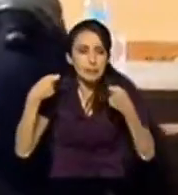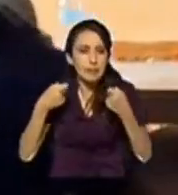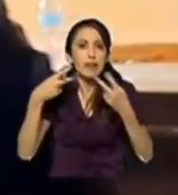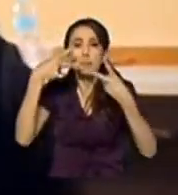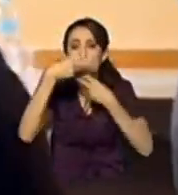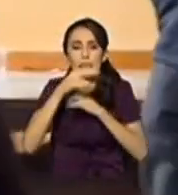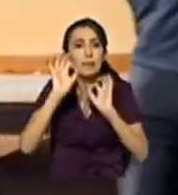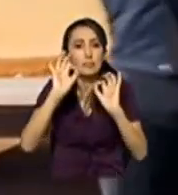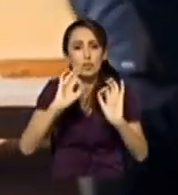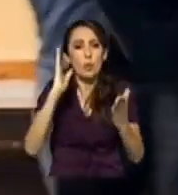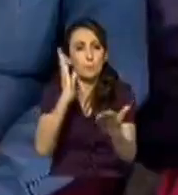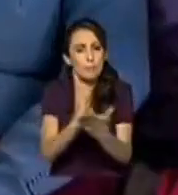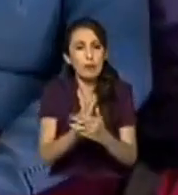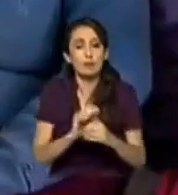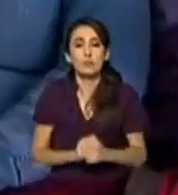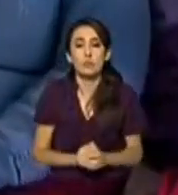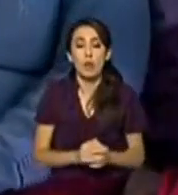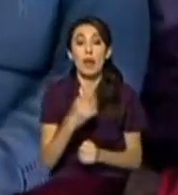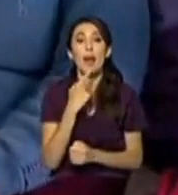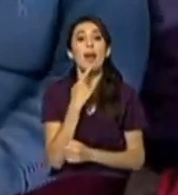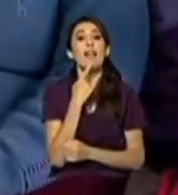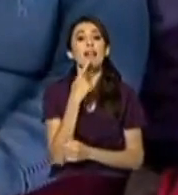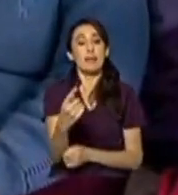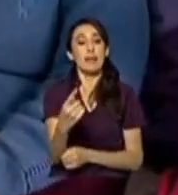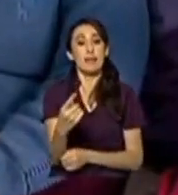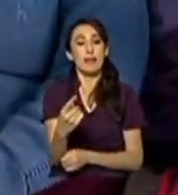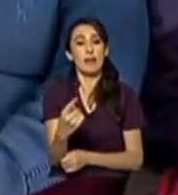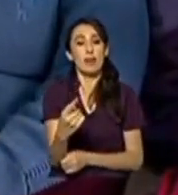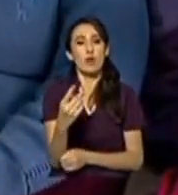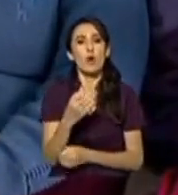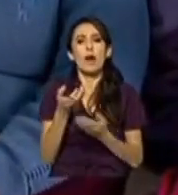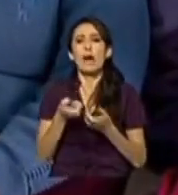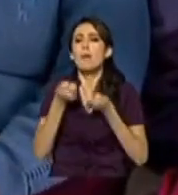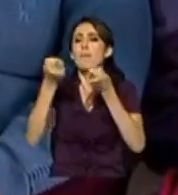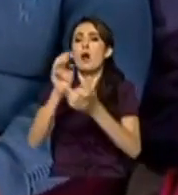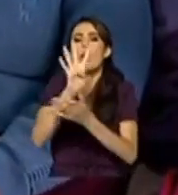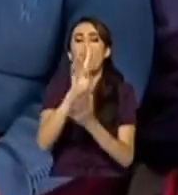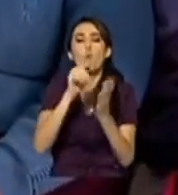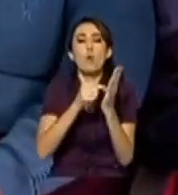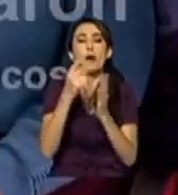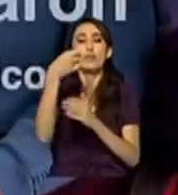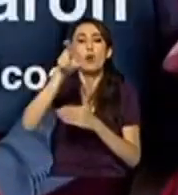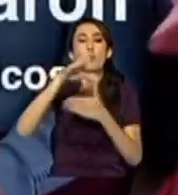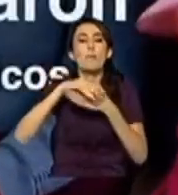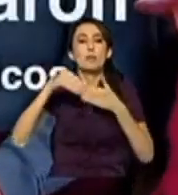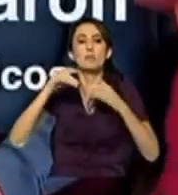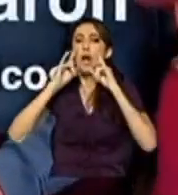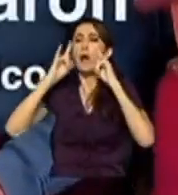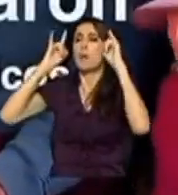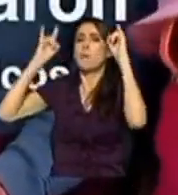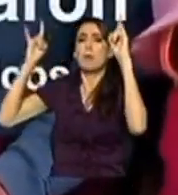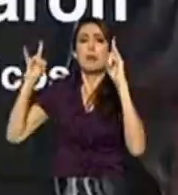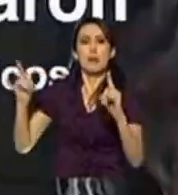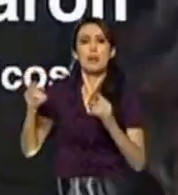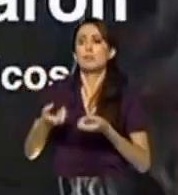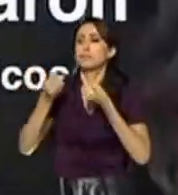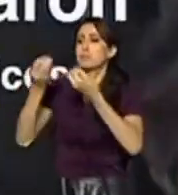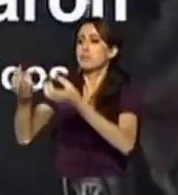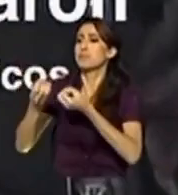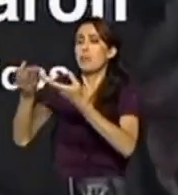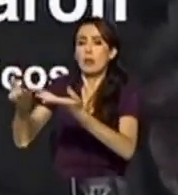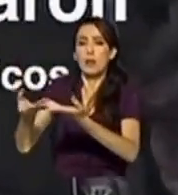hacer daño al Ecuador. Dijeron que se le había condonado, que se le había regalado 4.000 millones de dólares a los más ricos, ¿verdad? Que dijeron eso, todos